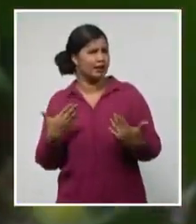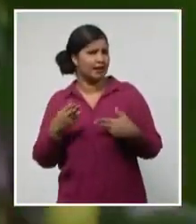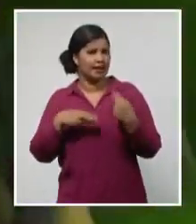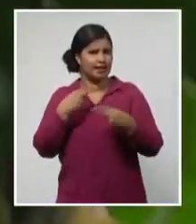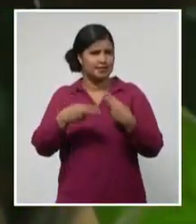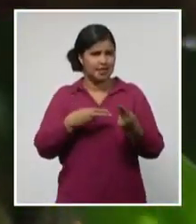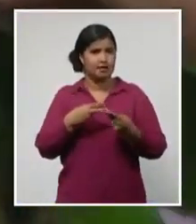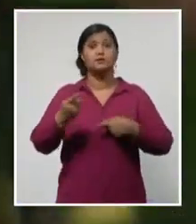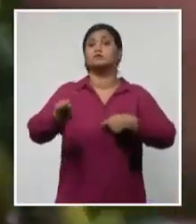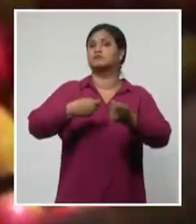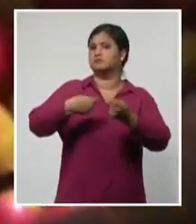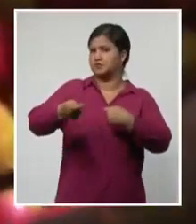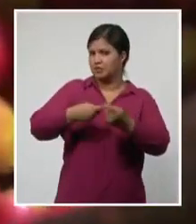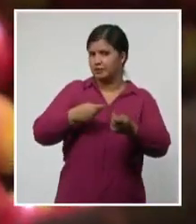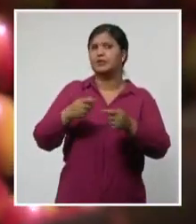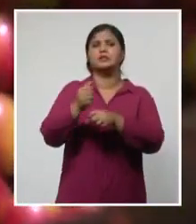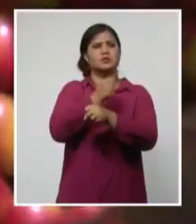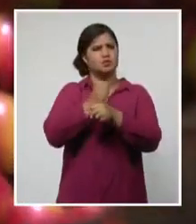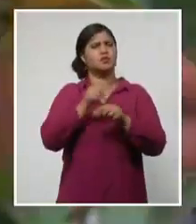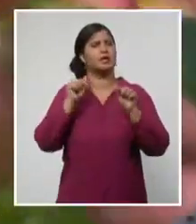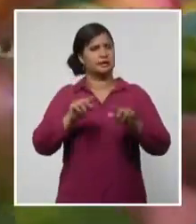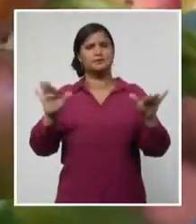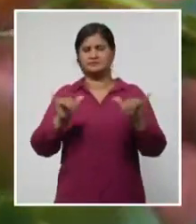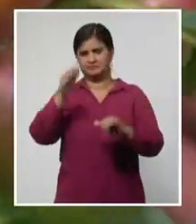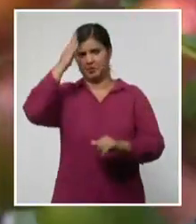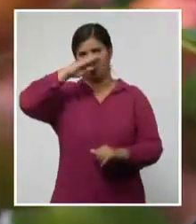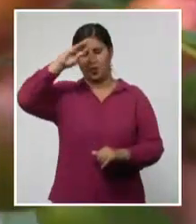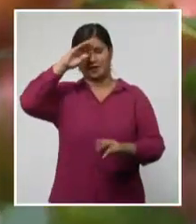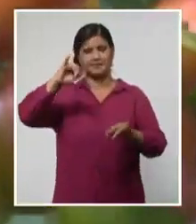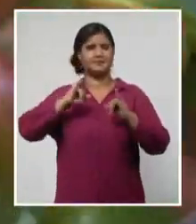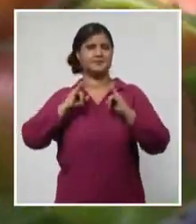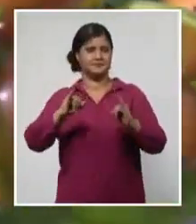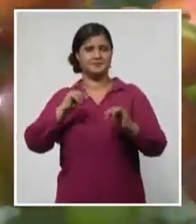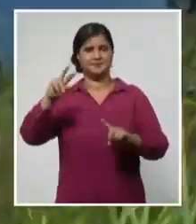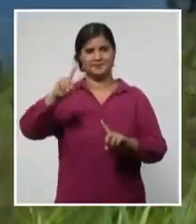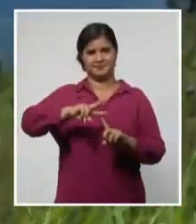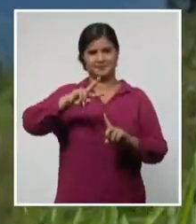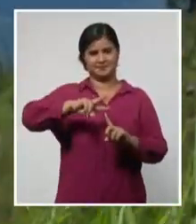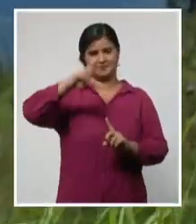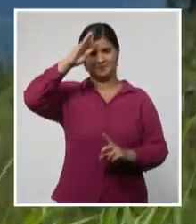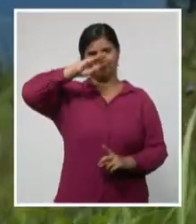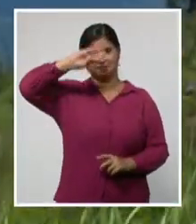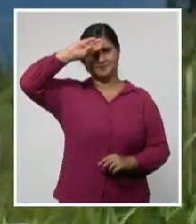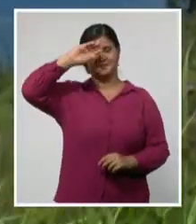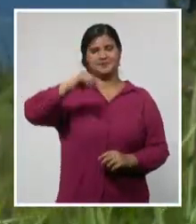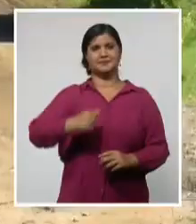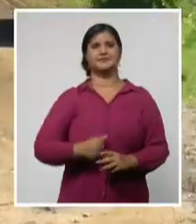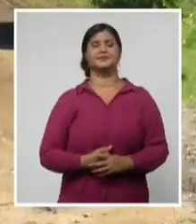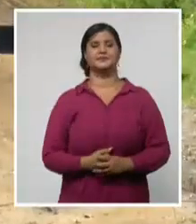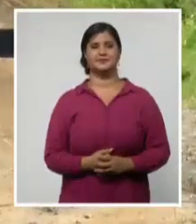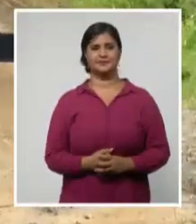exportables del país el café ivelic certamen sistema informativo de la televisión cubana